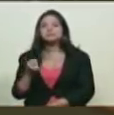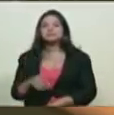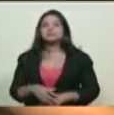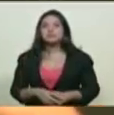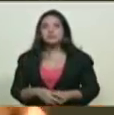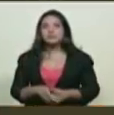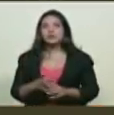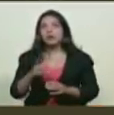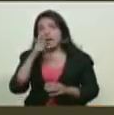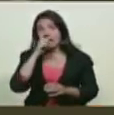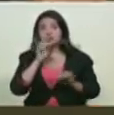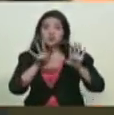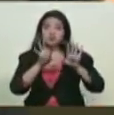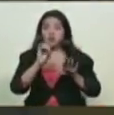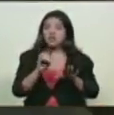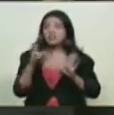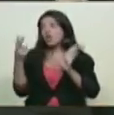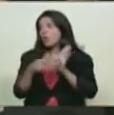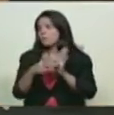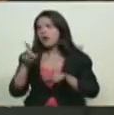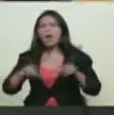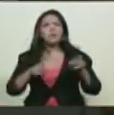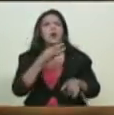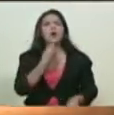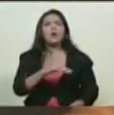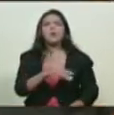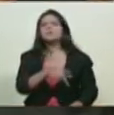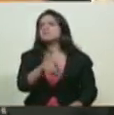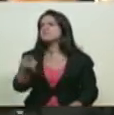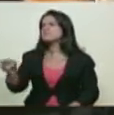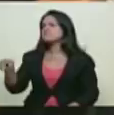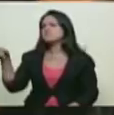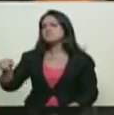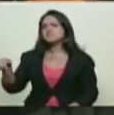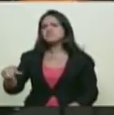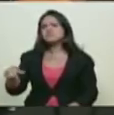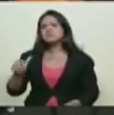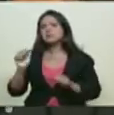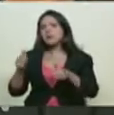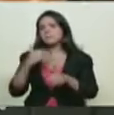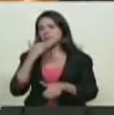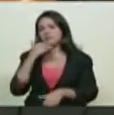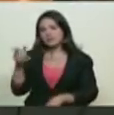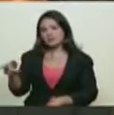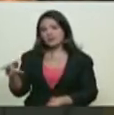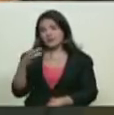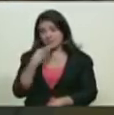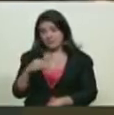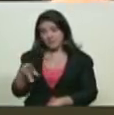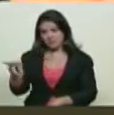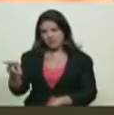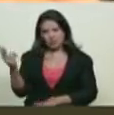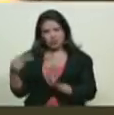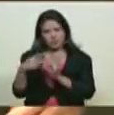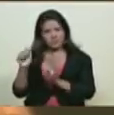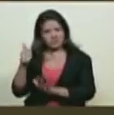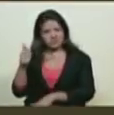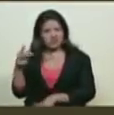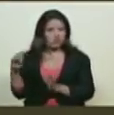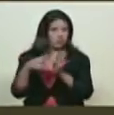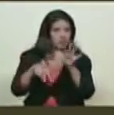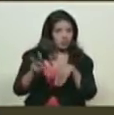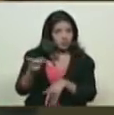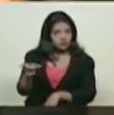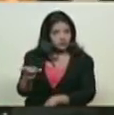2001 y que habrá algún muchacho por ahí muchachito de comienzos de 2012